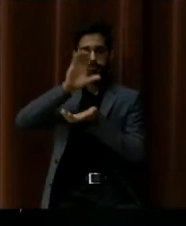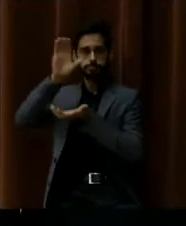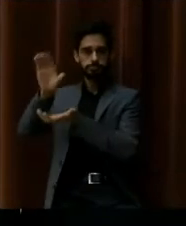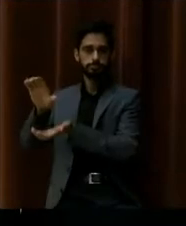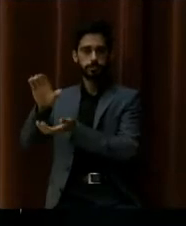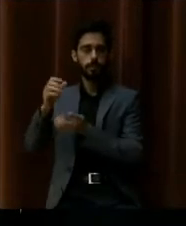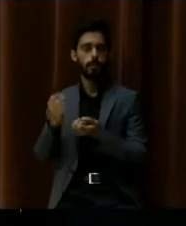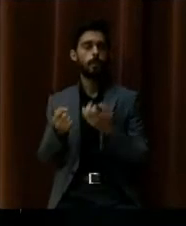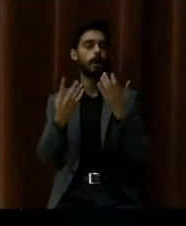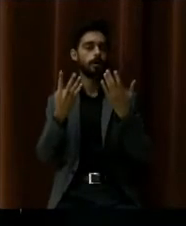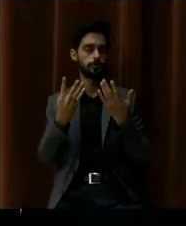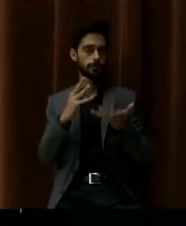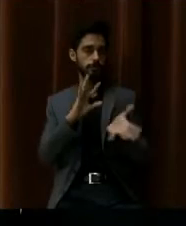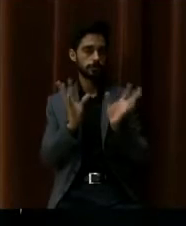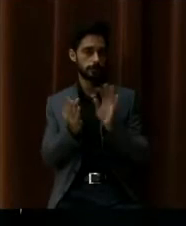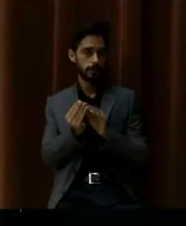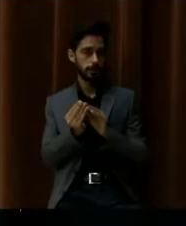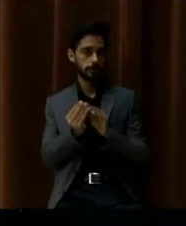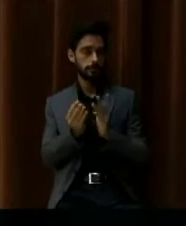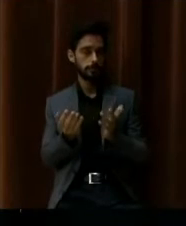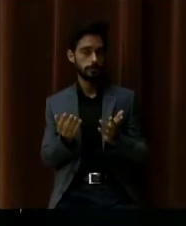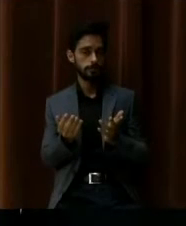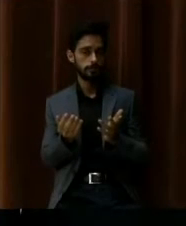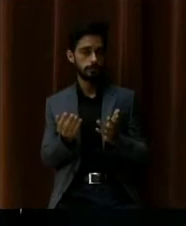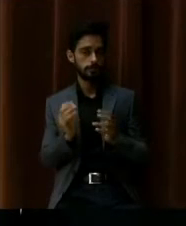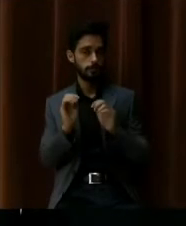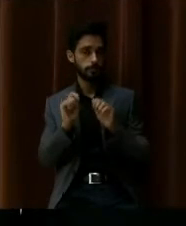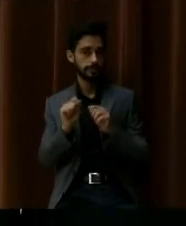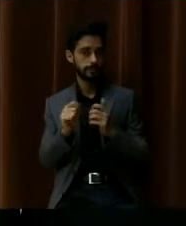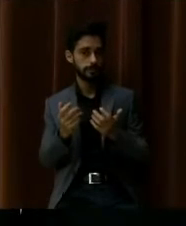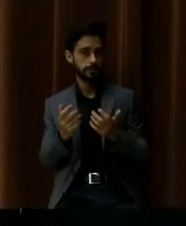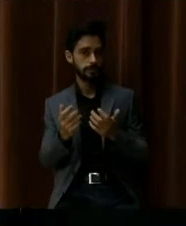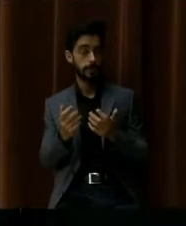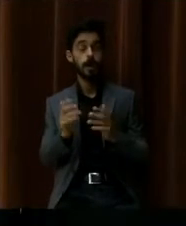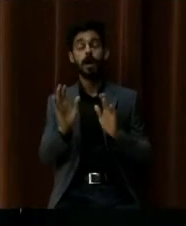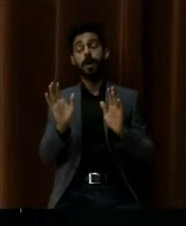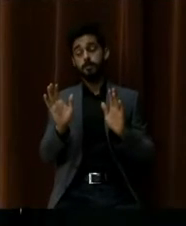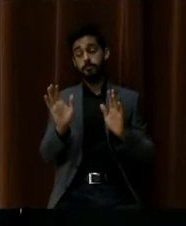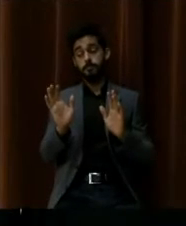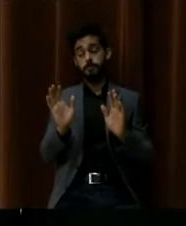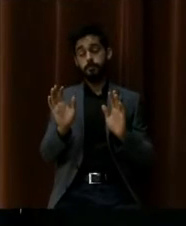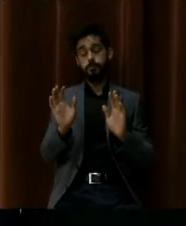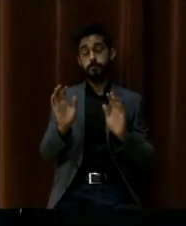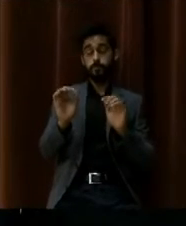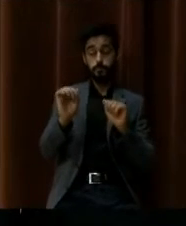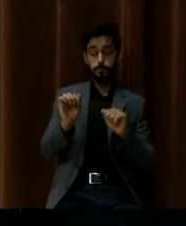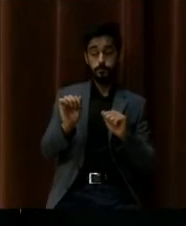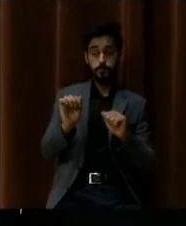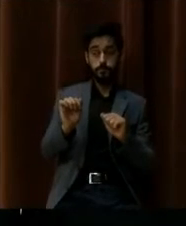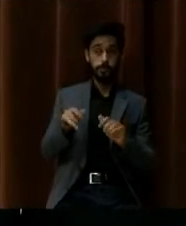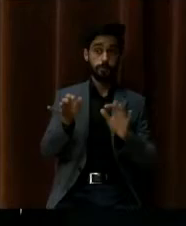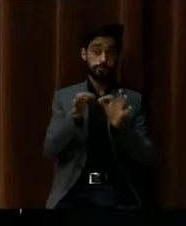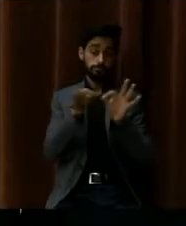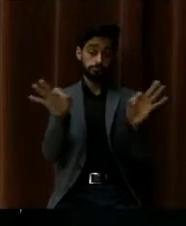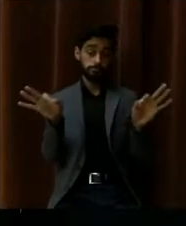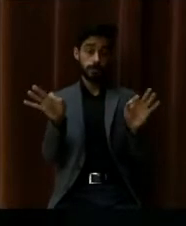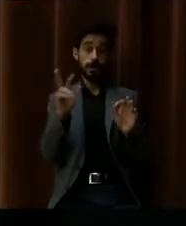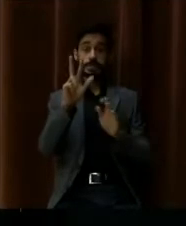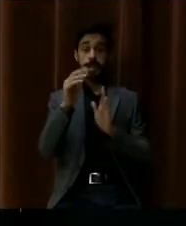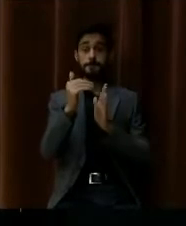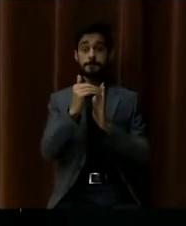yo yo bueno y si están dispuestos a ser una cláusula de tres millones